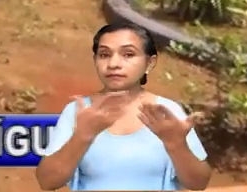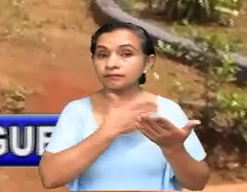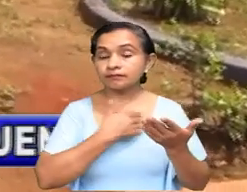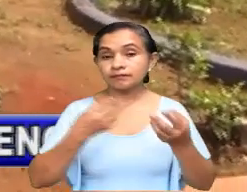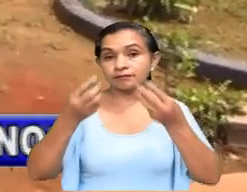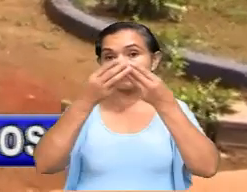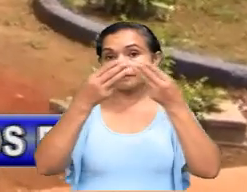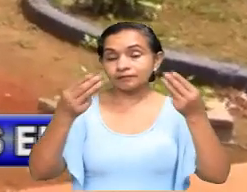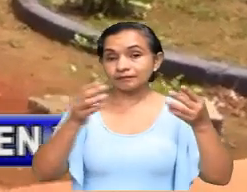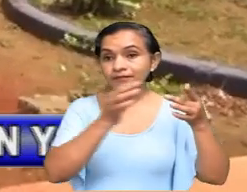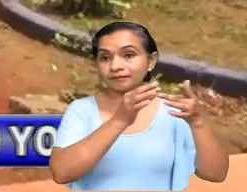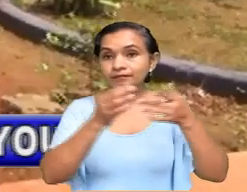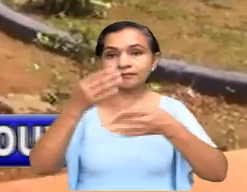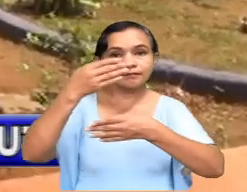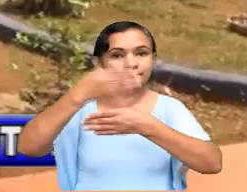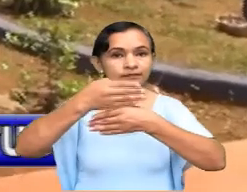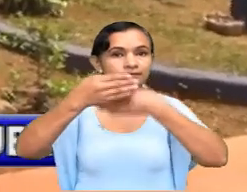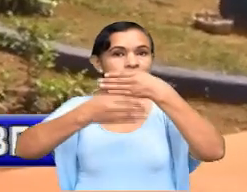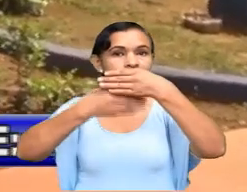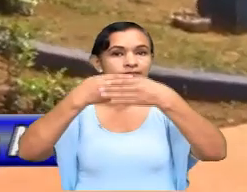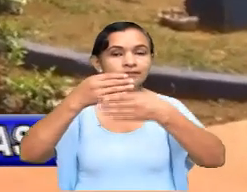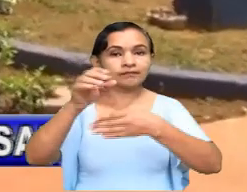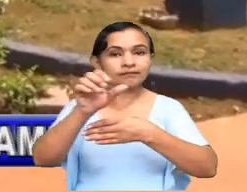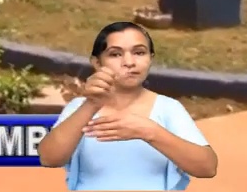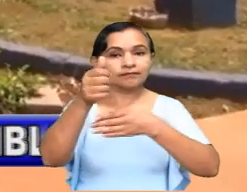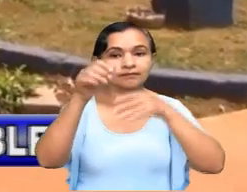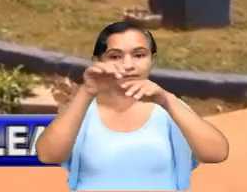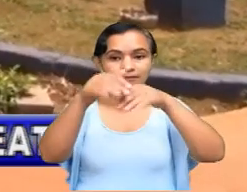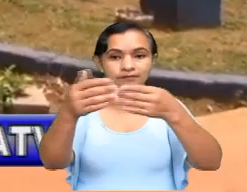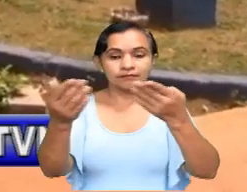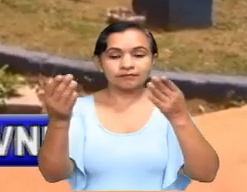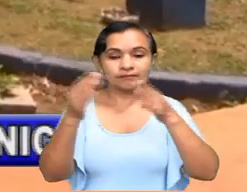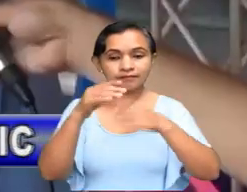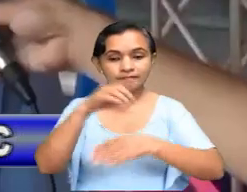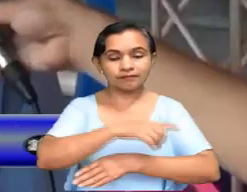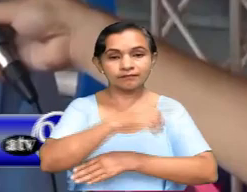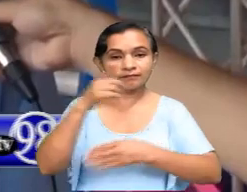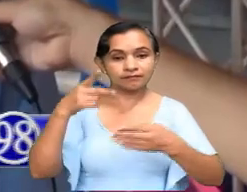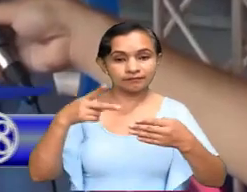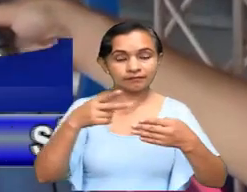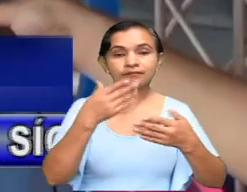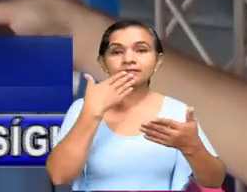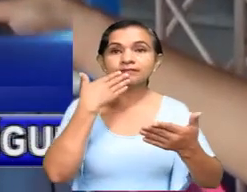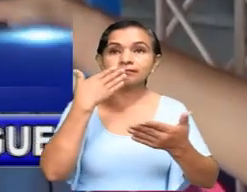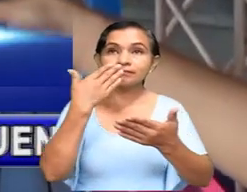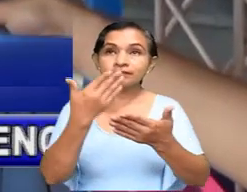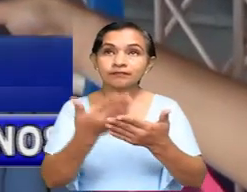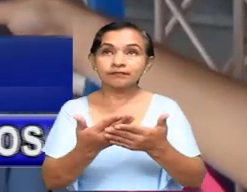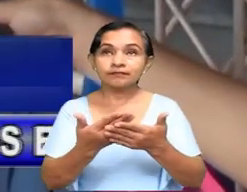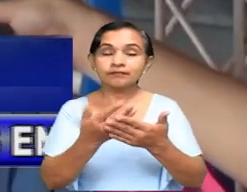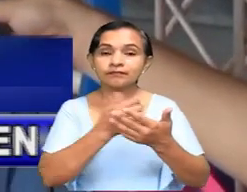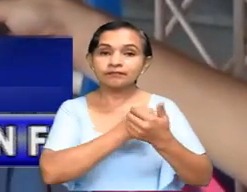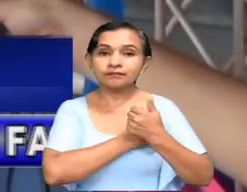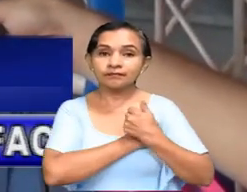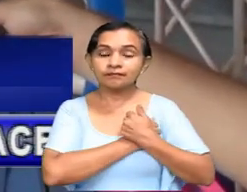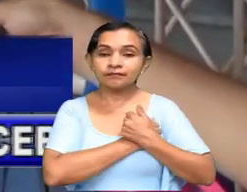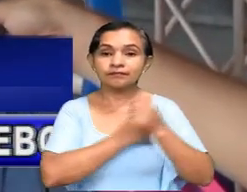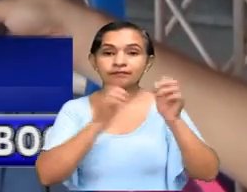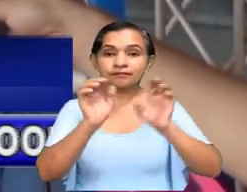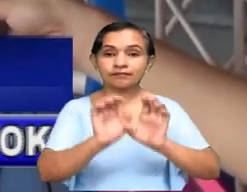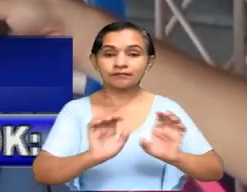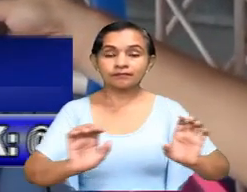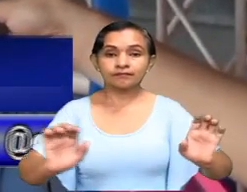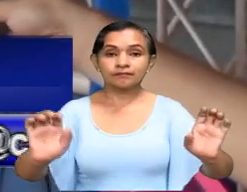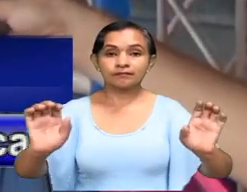materiales especiales para construir estas 6 aulas, pues, que estaremos inaugurando hoy, gracias, pues, a ese amor a la niñez